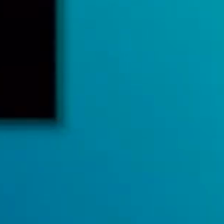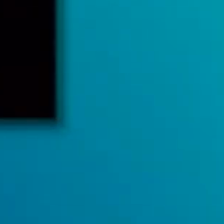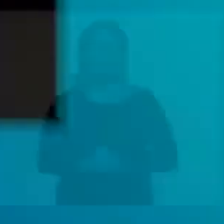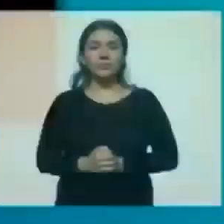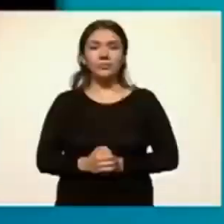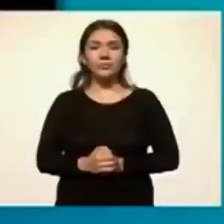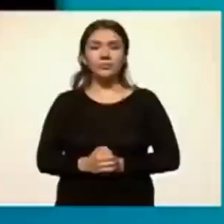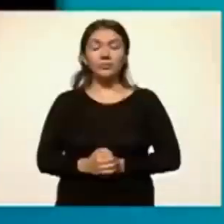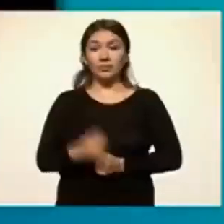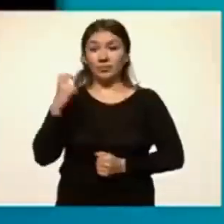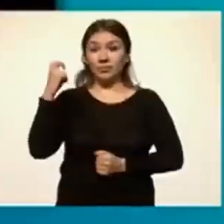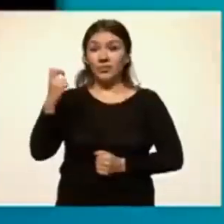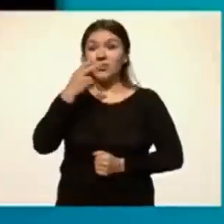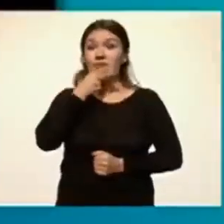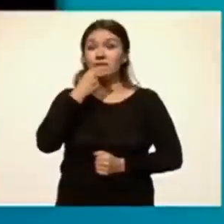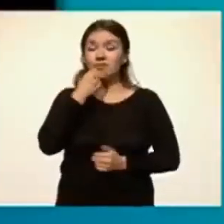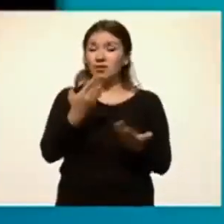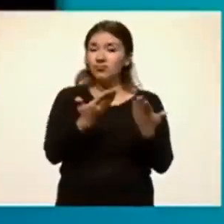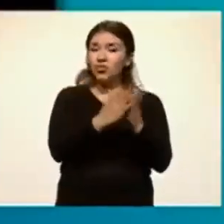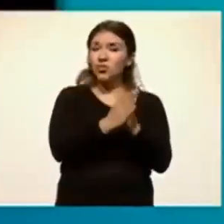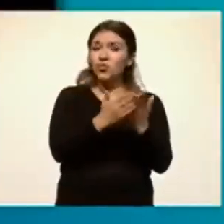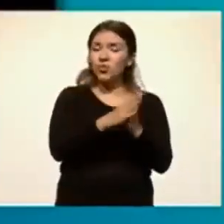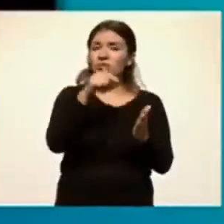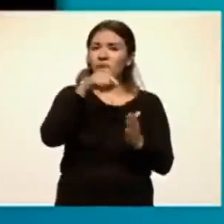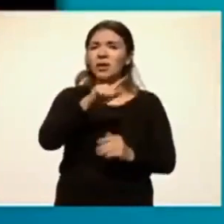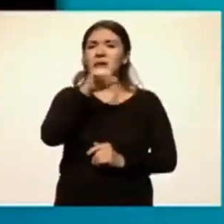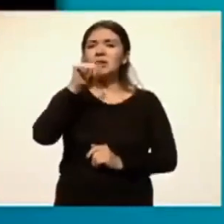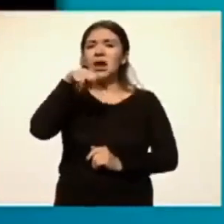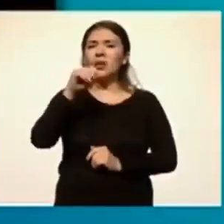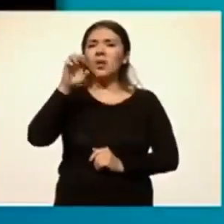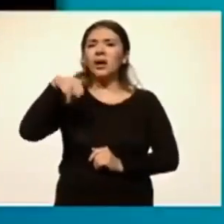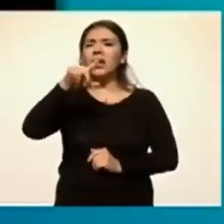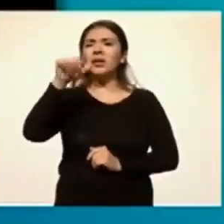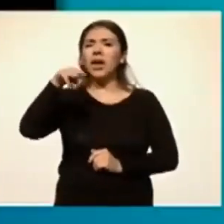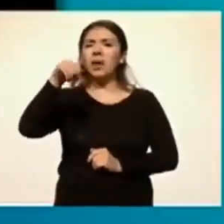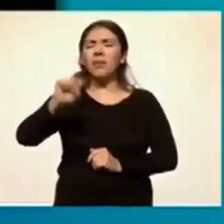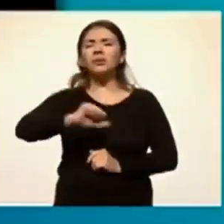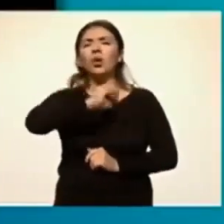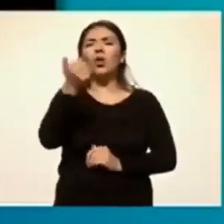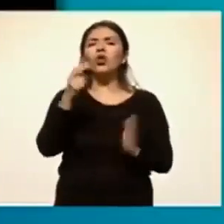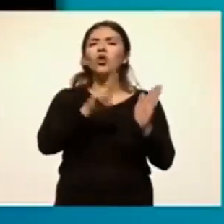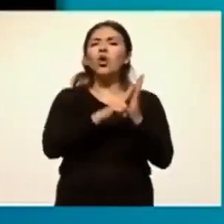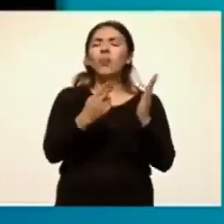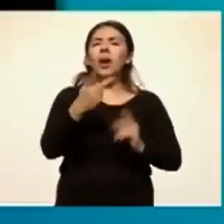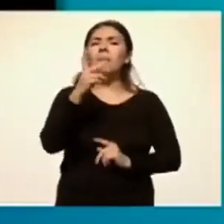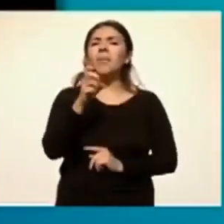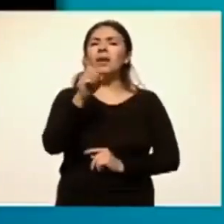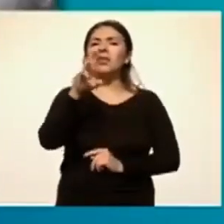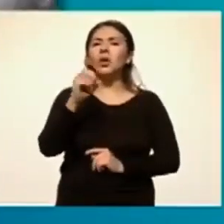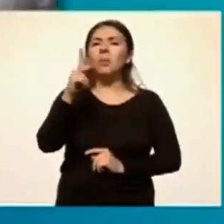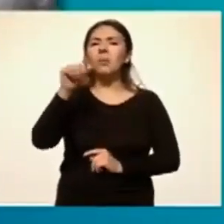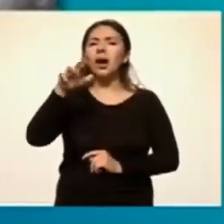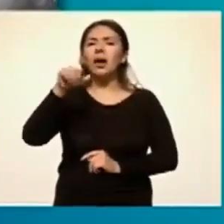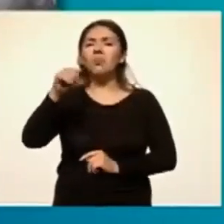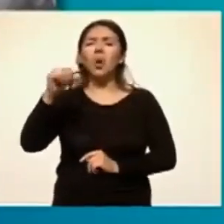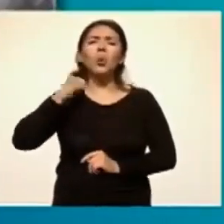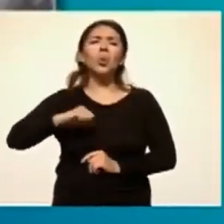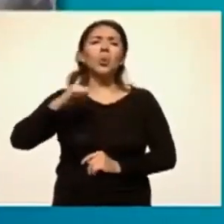Juan Rulfo es el autor de la colección de cuentos llamada El Llano en Llamas y de la novela Pedro Páramo, ambas escritas en los